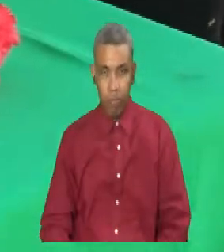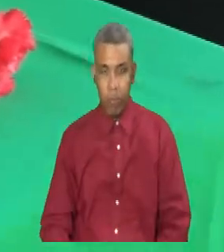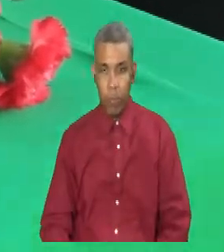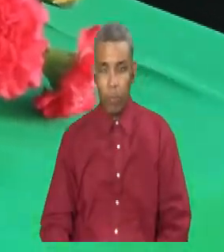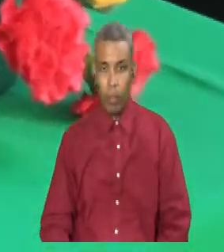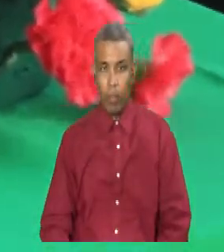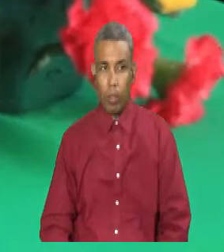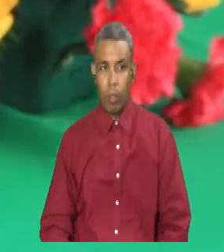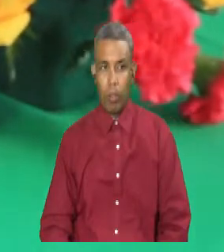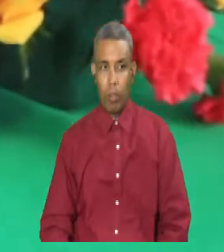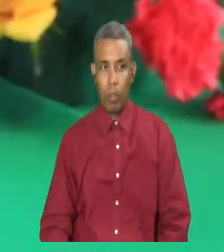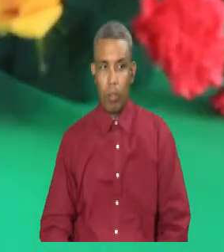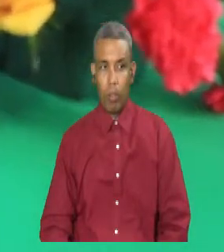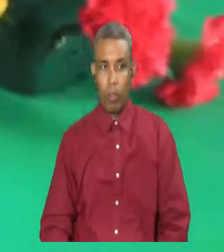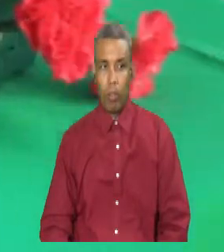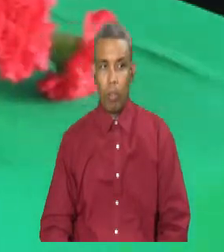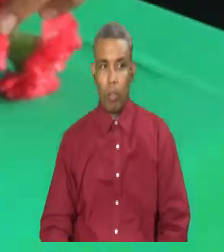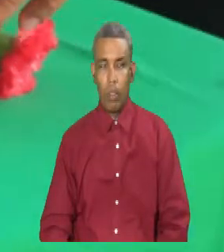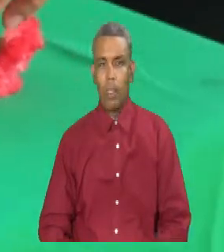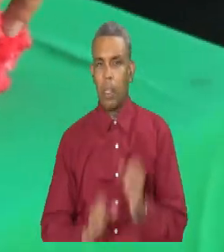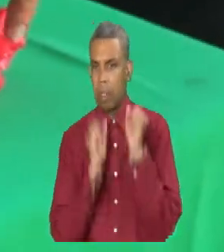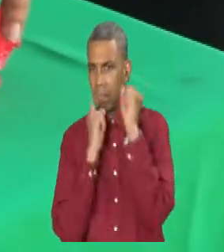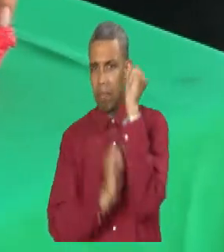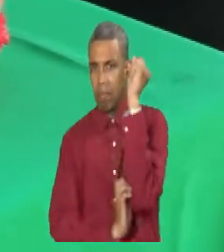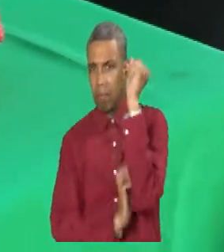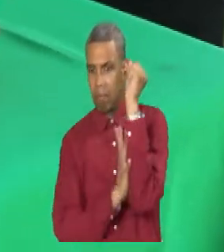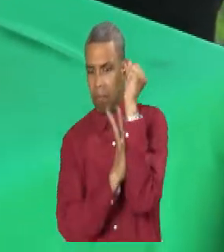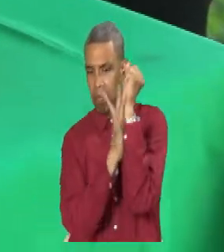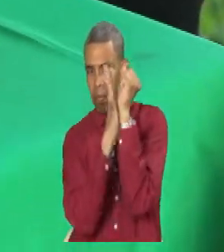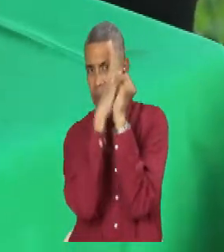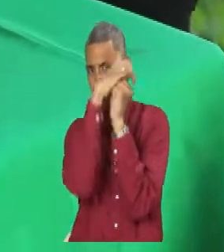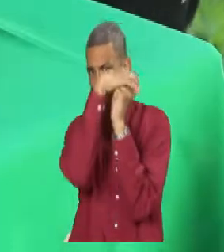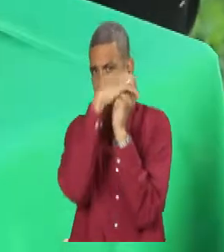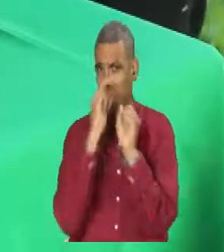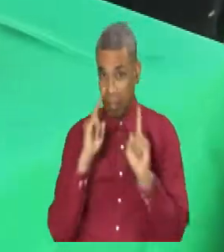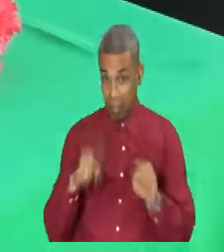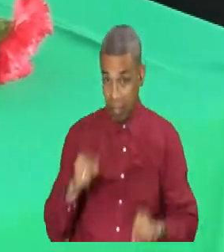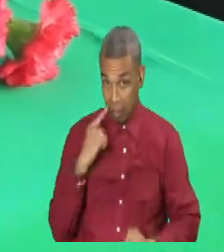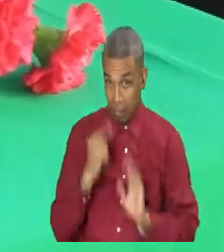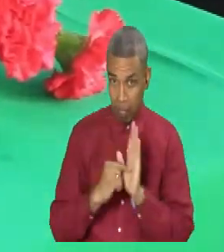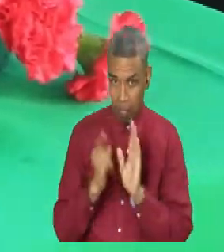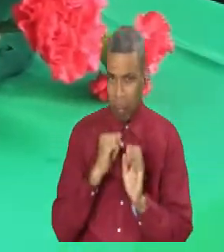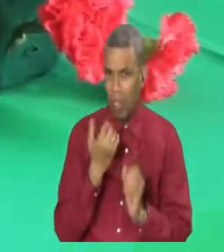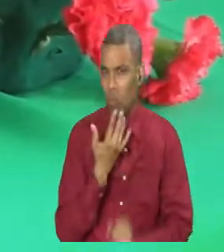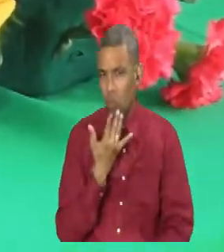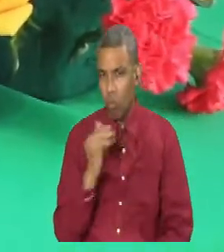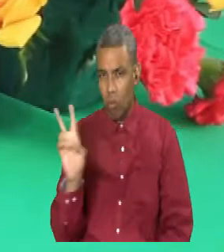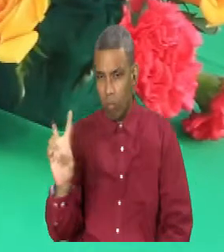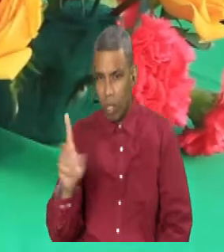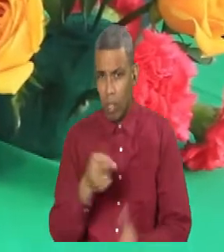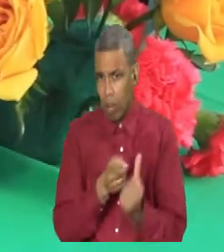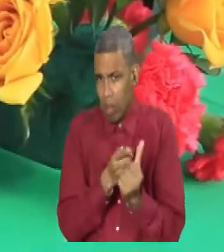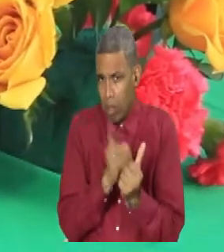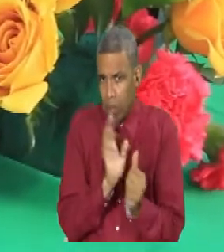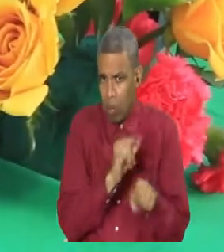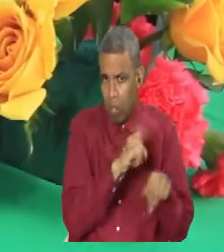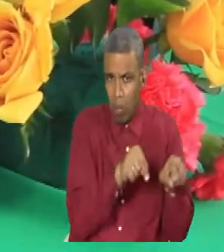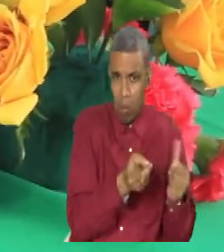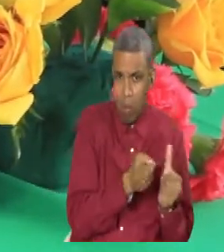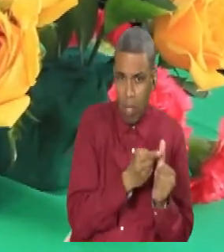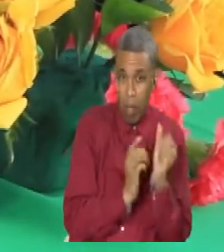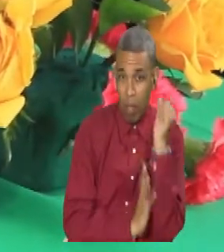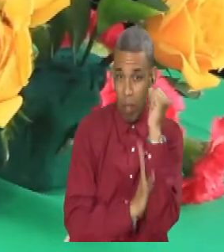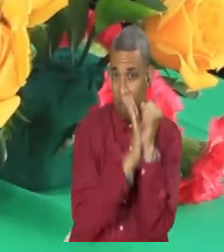para rellenar las zonas. Hay personas que primero ponen la parte verde, hay otros que ponen la parte de flores.